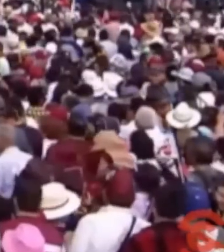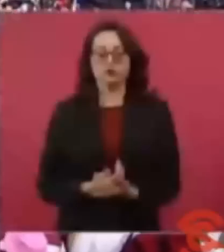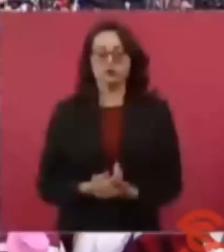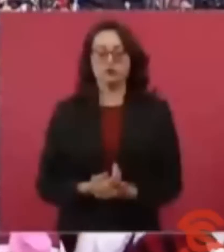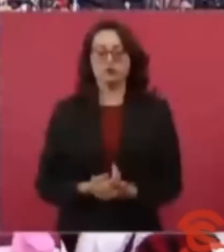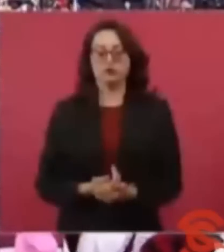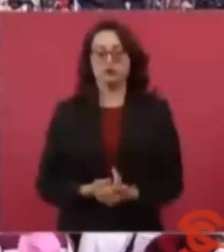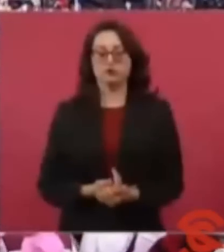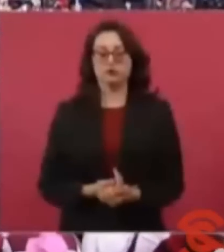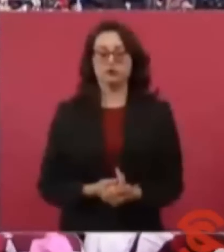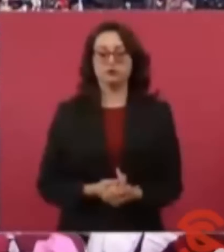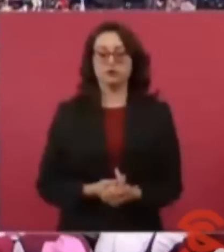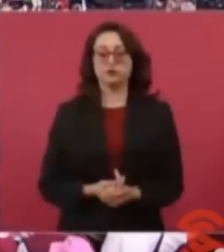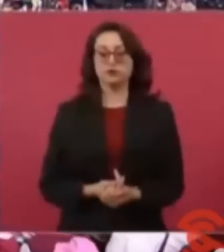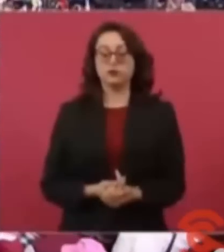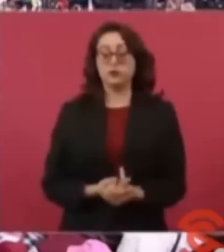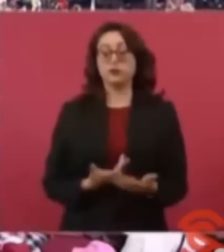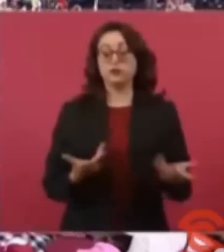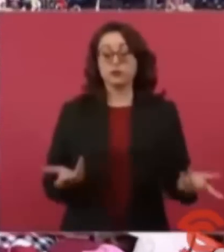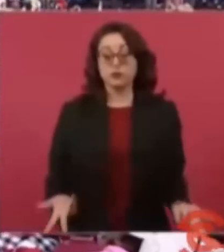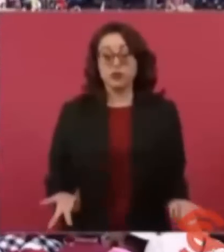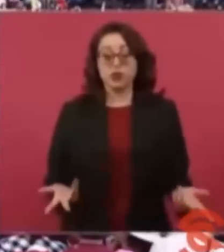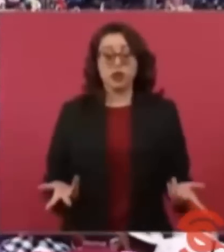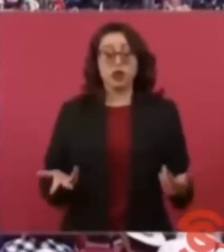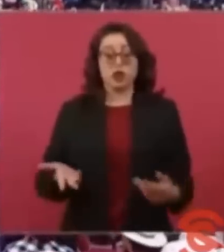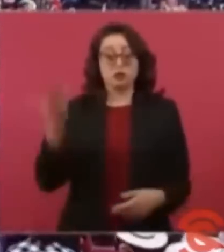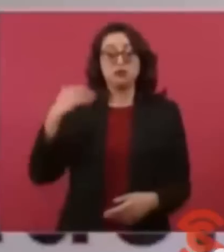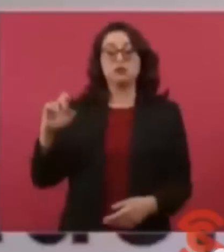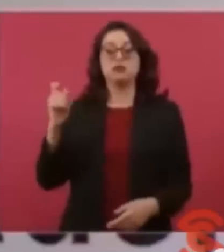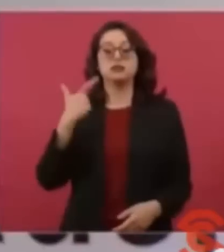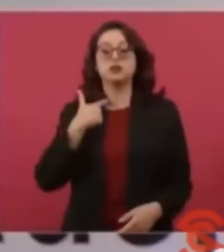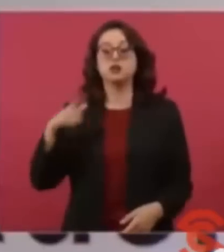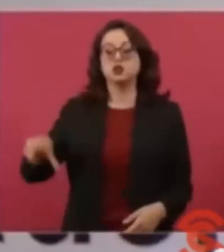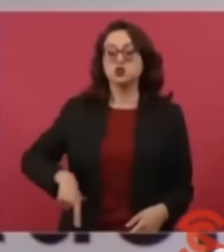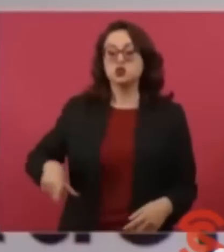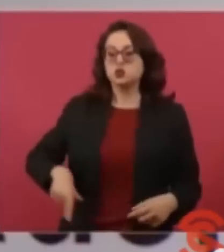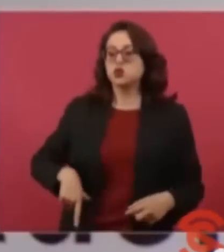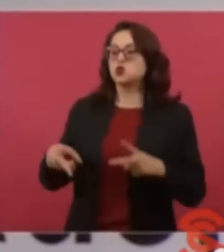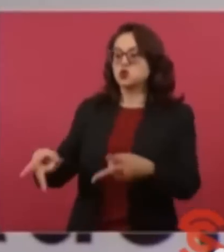nos alcanza para entregar pensiones a